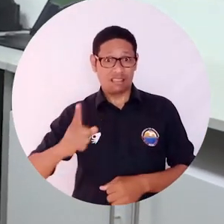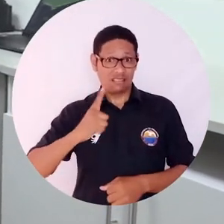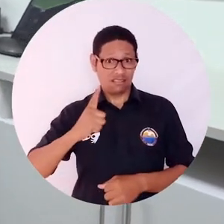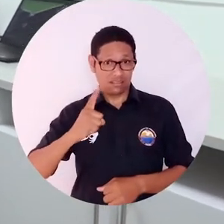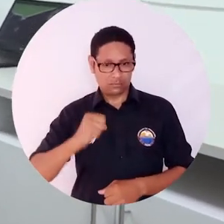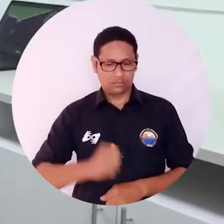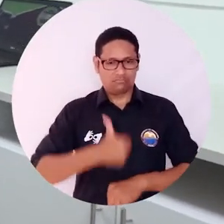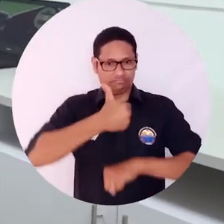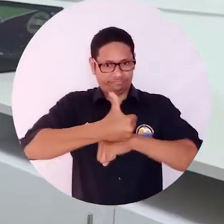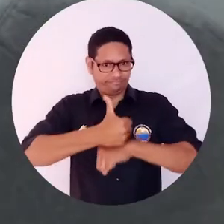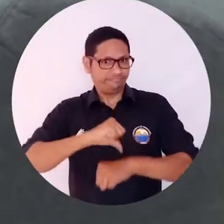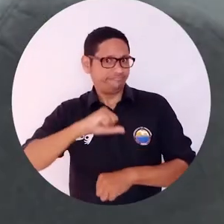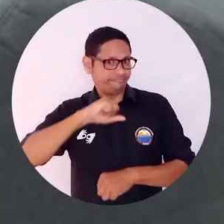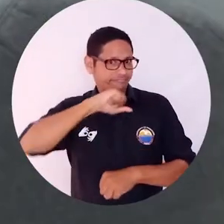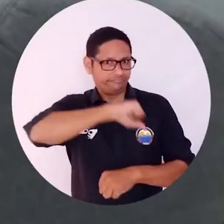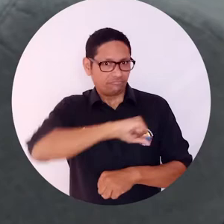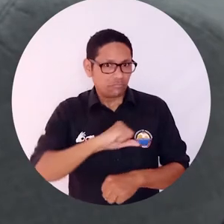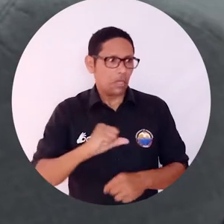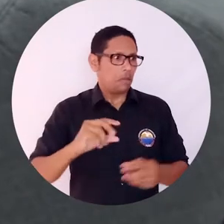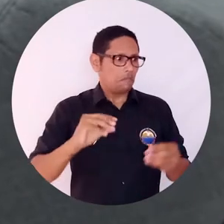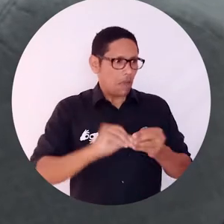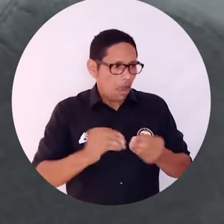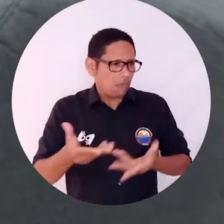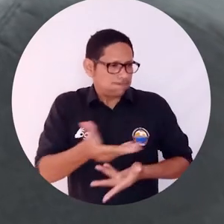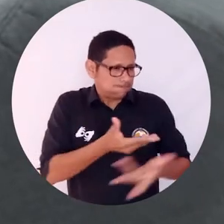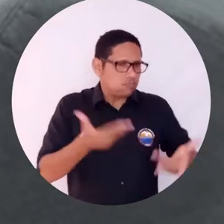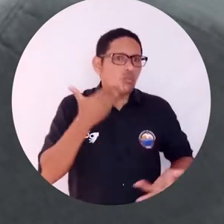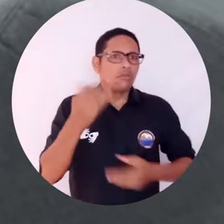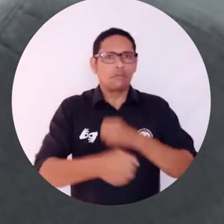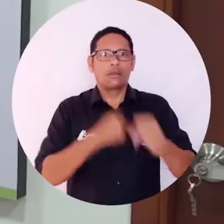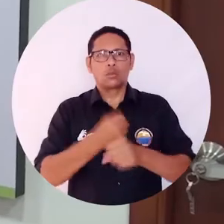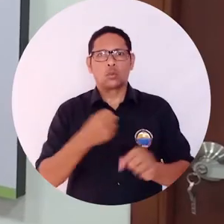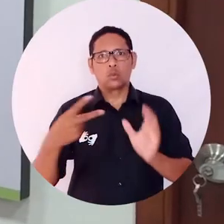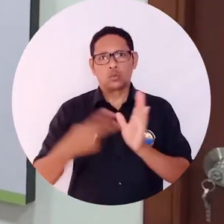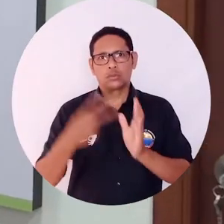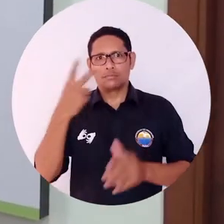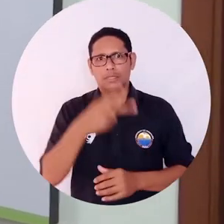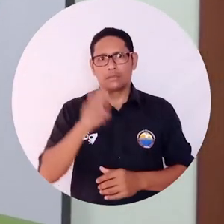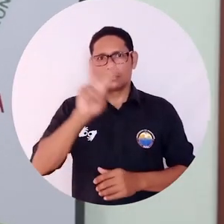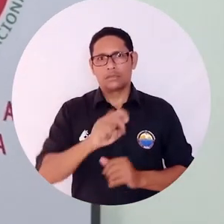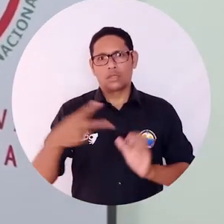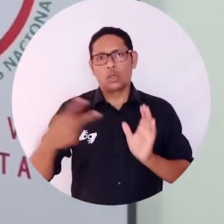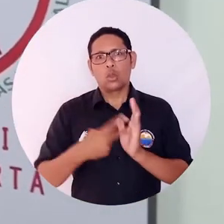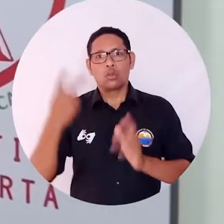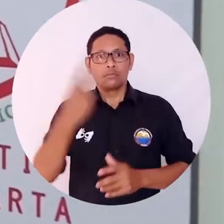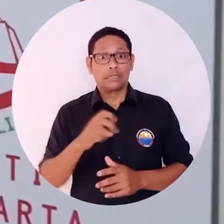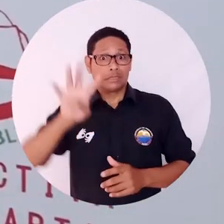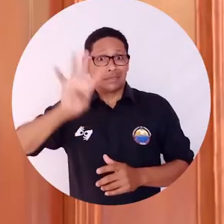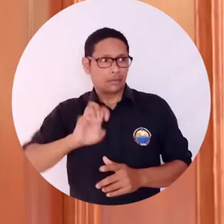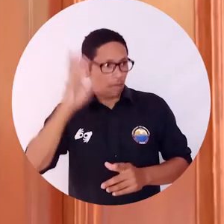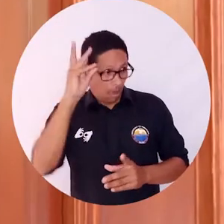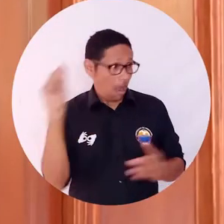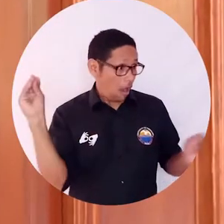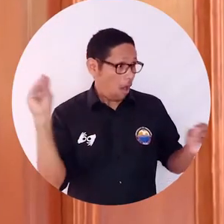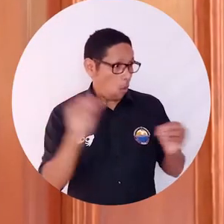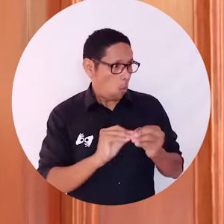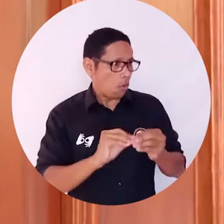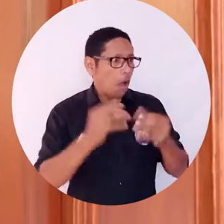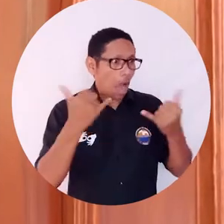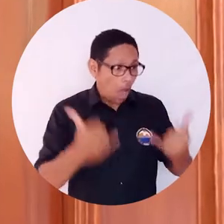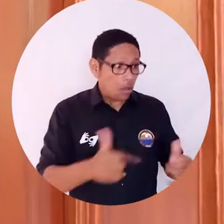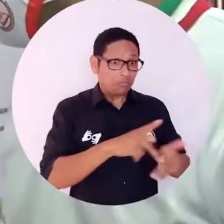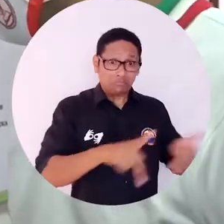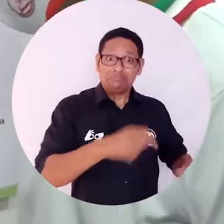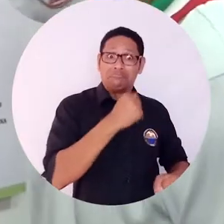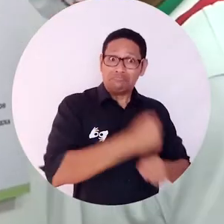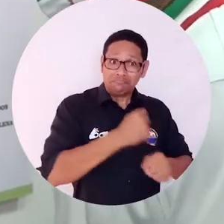Salazar se logró a través de negociaciones en 2017 y 2019 establecer acuerdos que han generado bienestar laboral en los